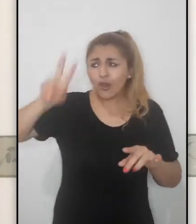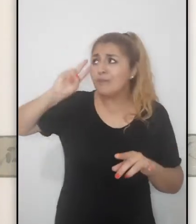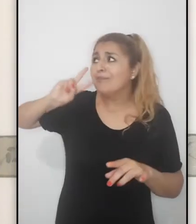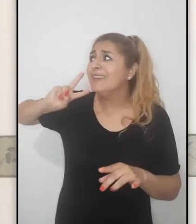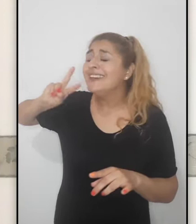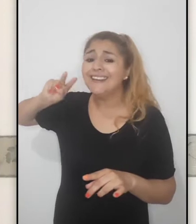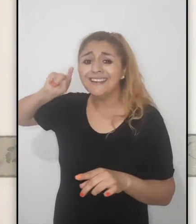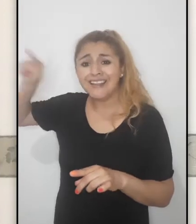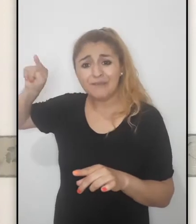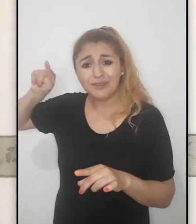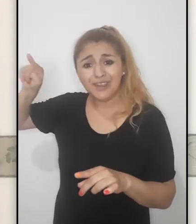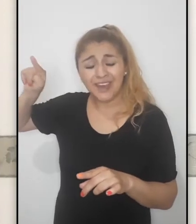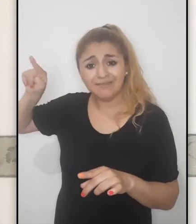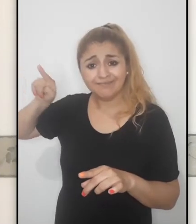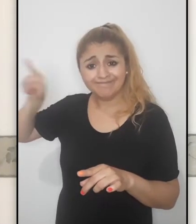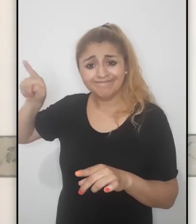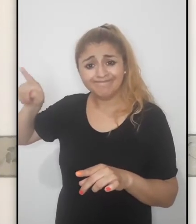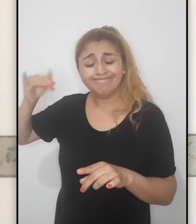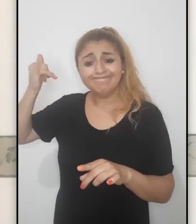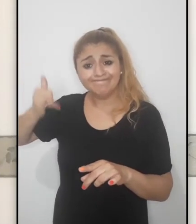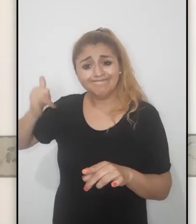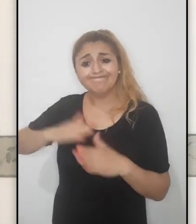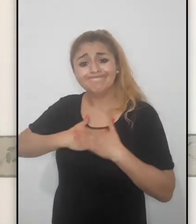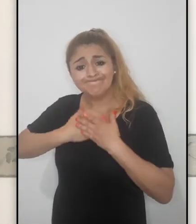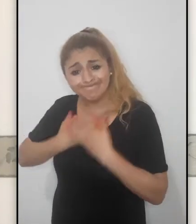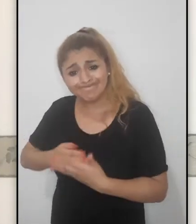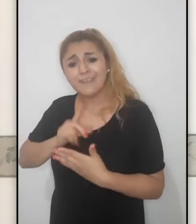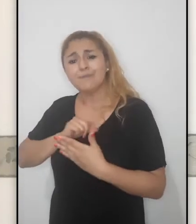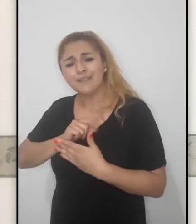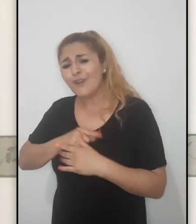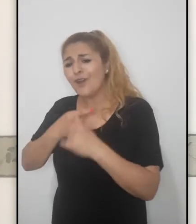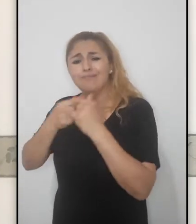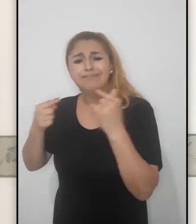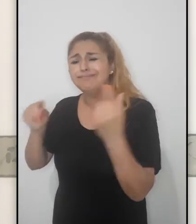vas a poder vivir la vida de cristo